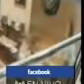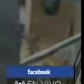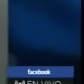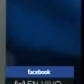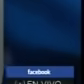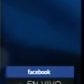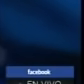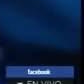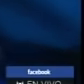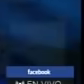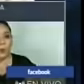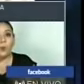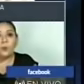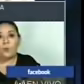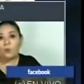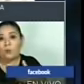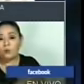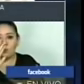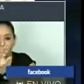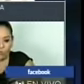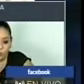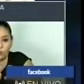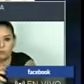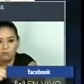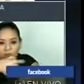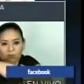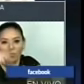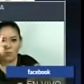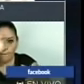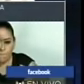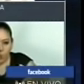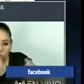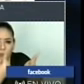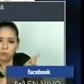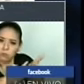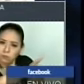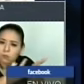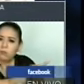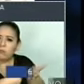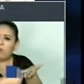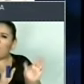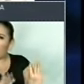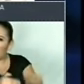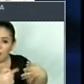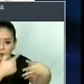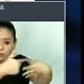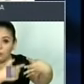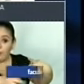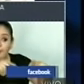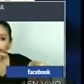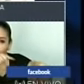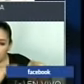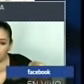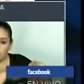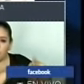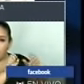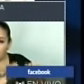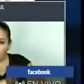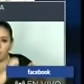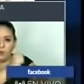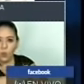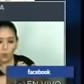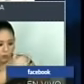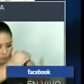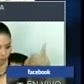pausa y la Comisión Política está discutiendo esta ley, pues que estaría estableciendo la regulación